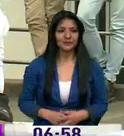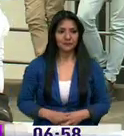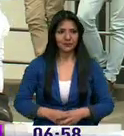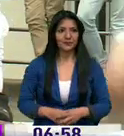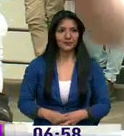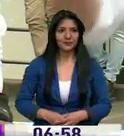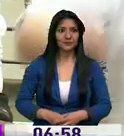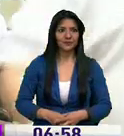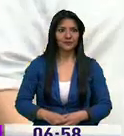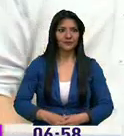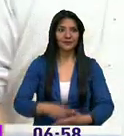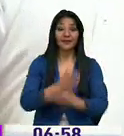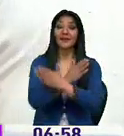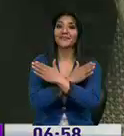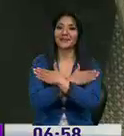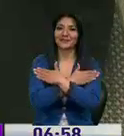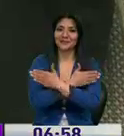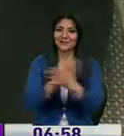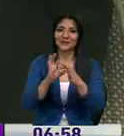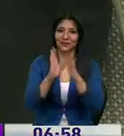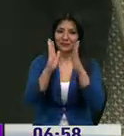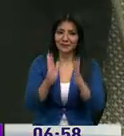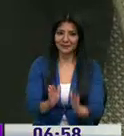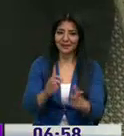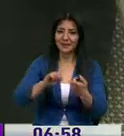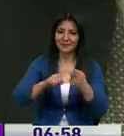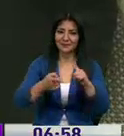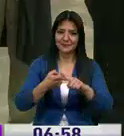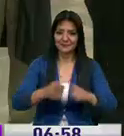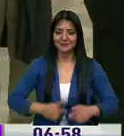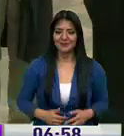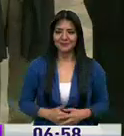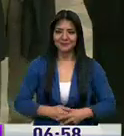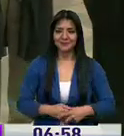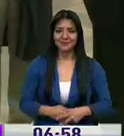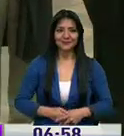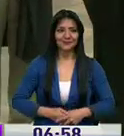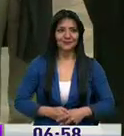felicidades, compañero y amigo. Informó Edison Saavedra.